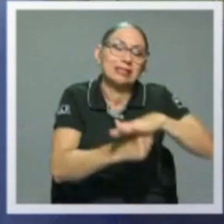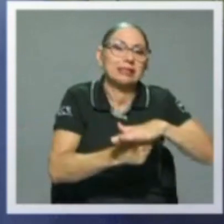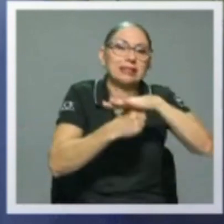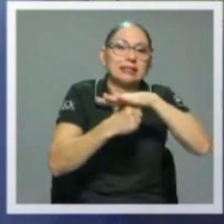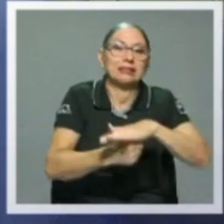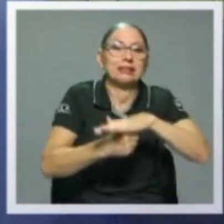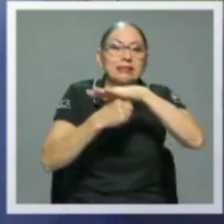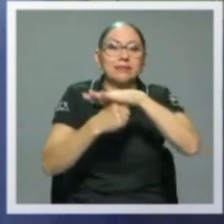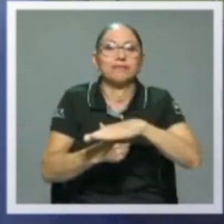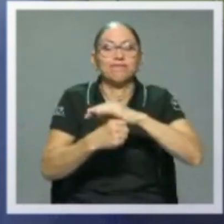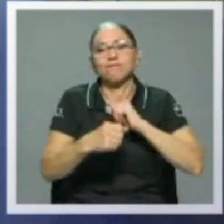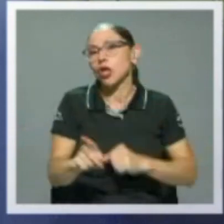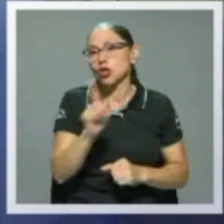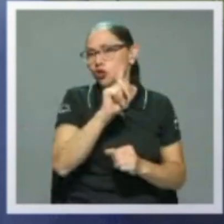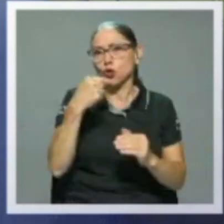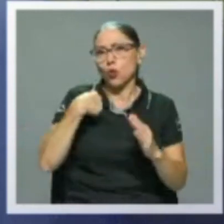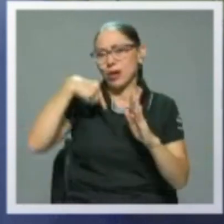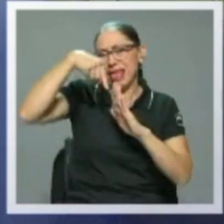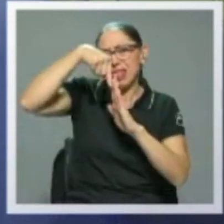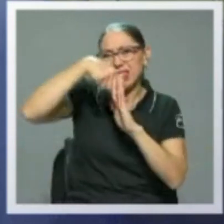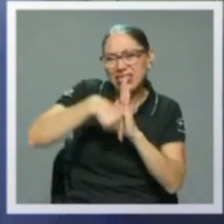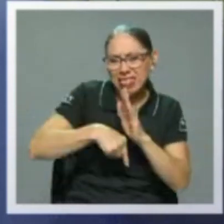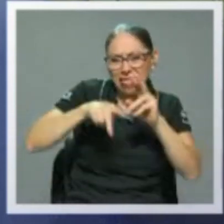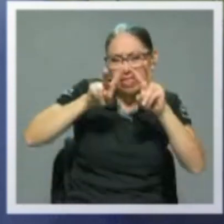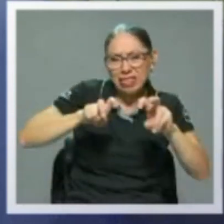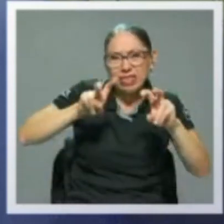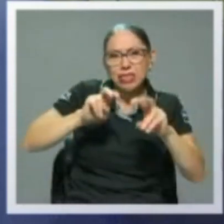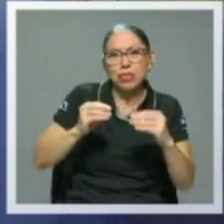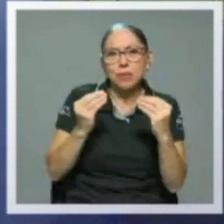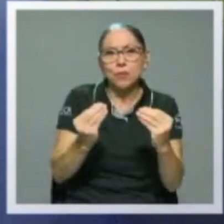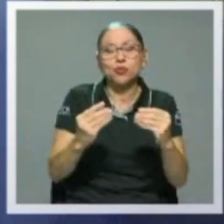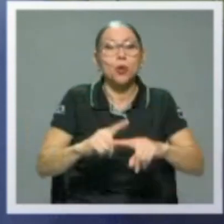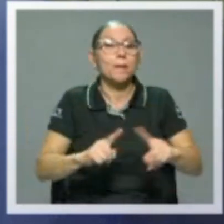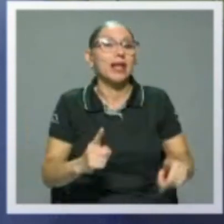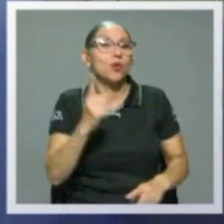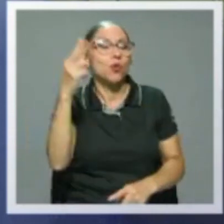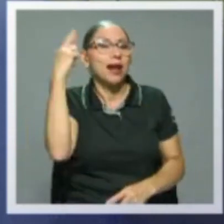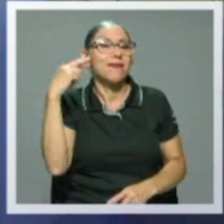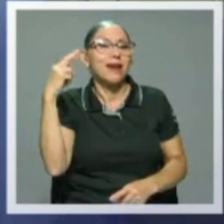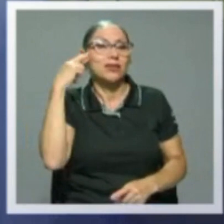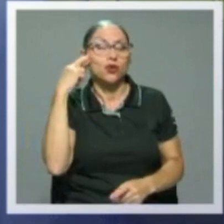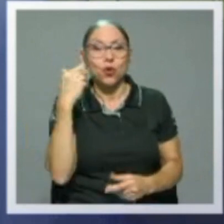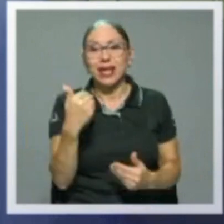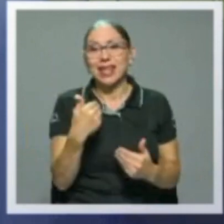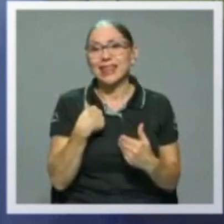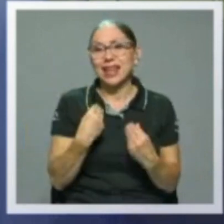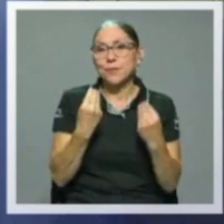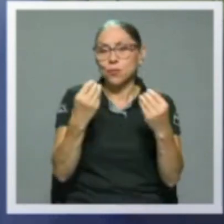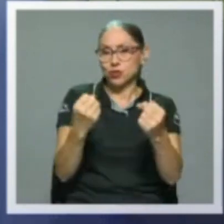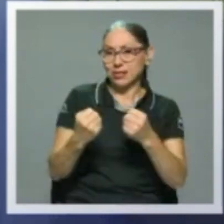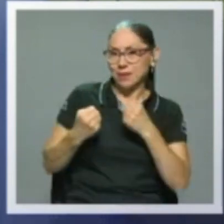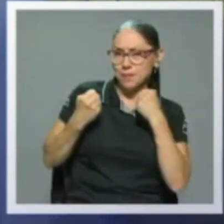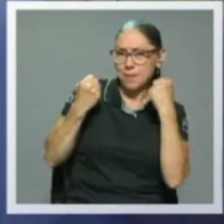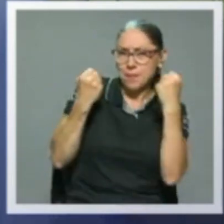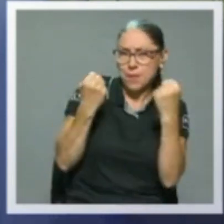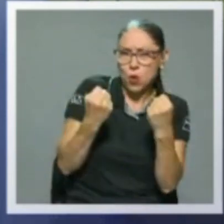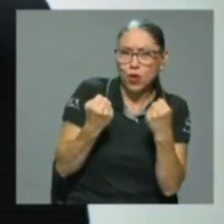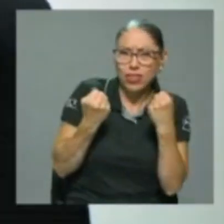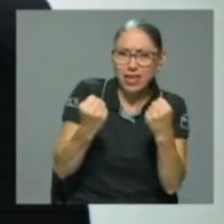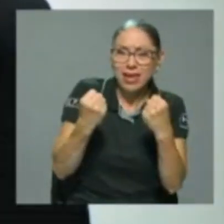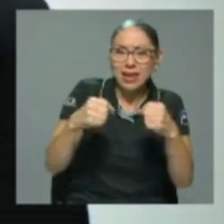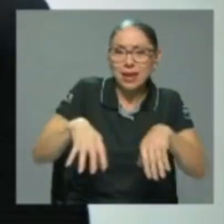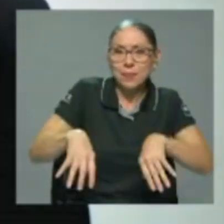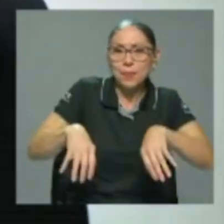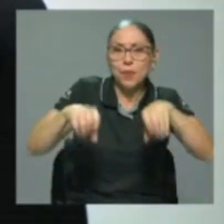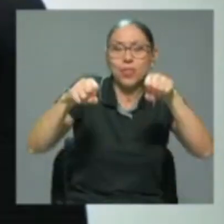ahondar demasiado, pero una de las razones por las cuales tienen tanto poder sobre el Poder Ejecutivo es porque muchos